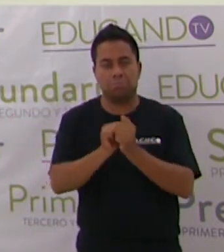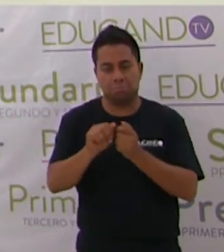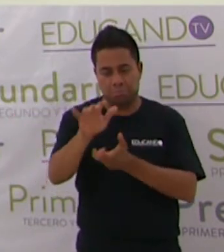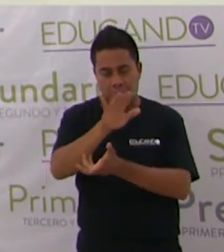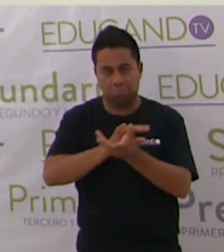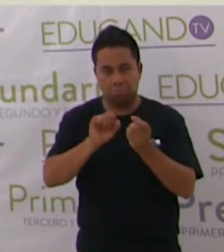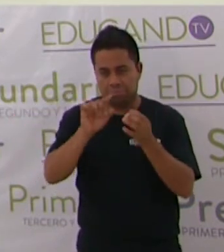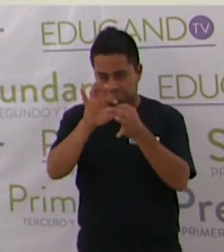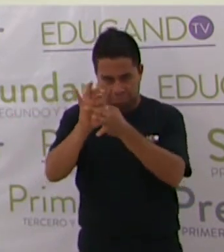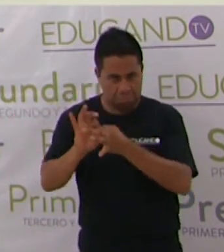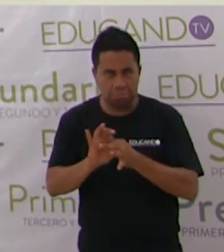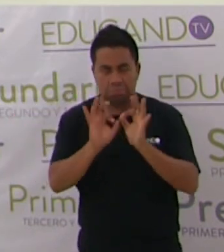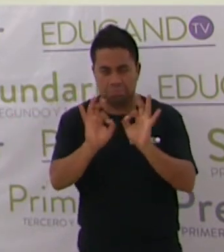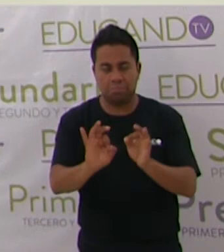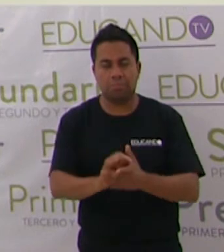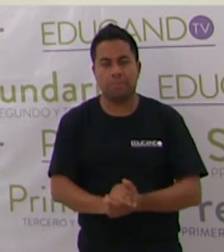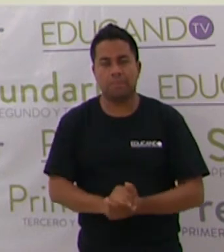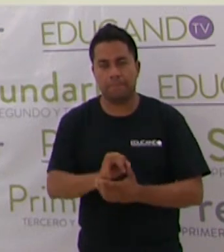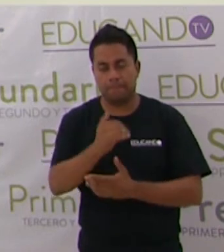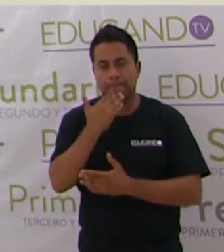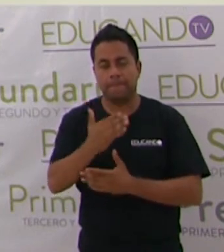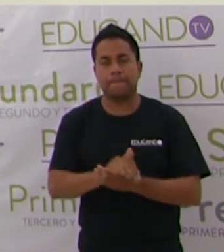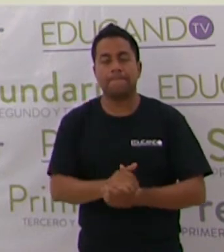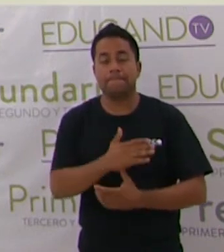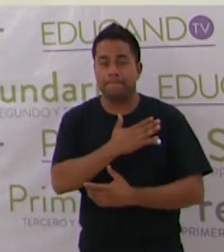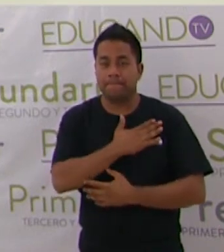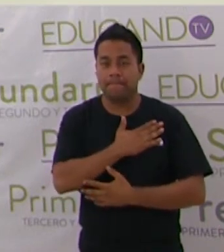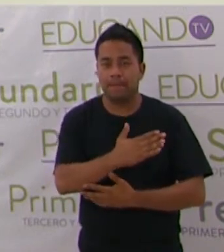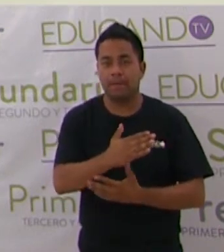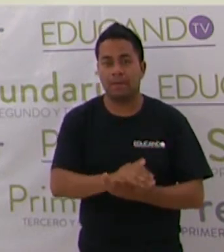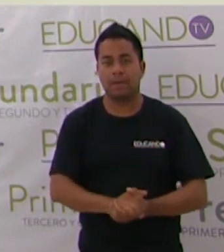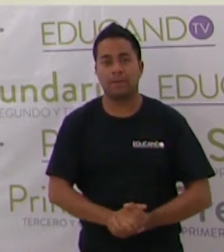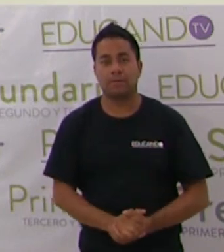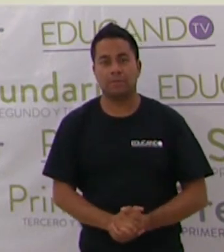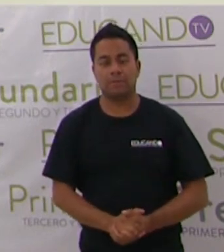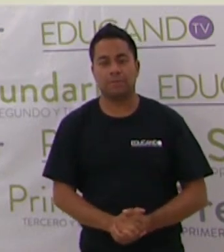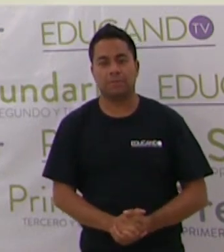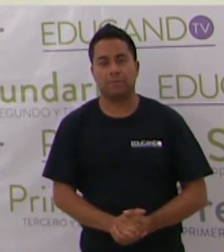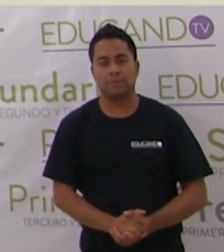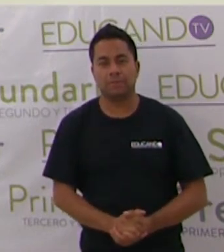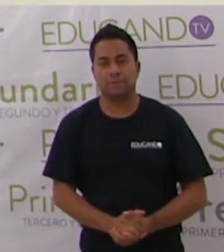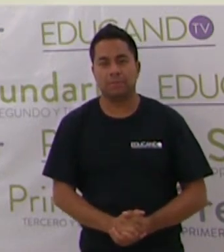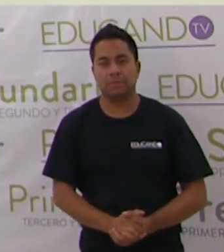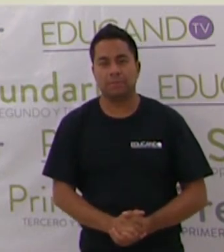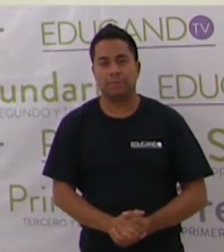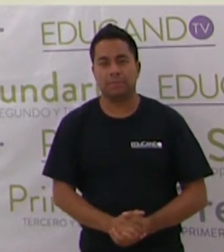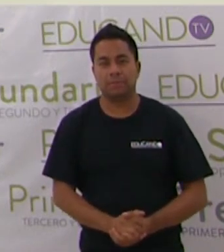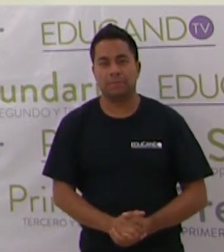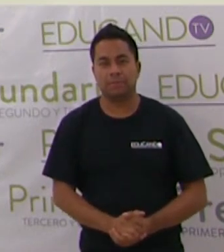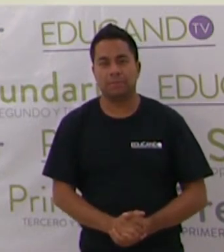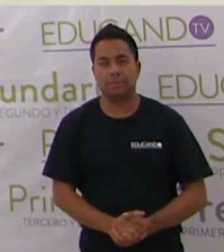ellos. ¿Sí? Bueno. Ahora,